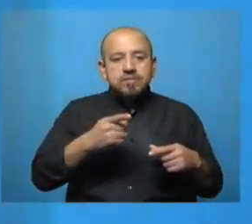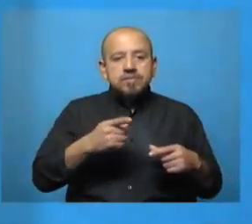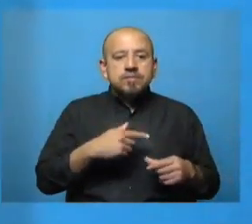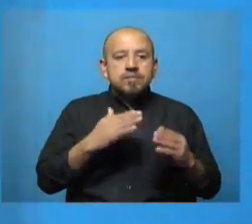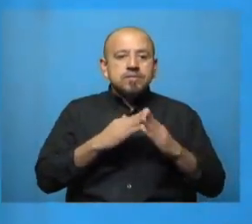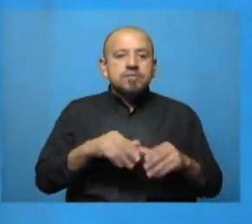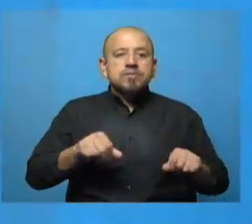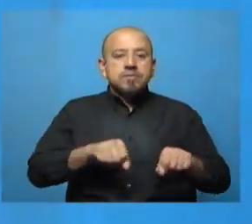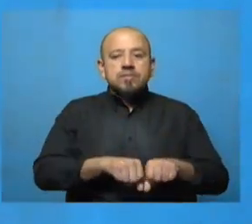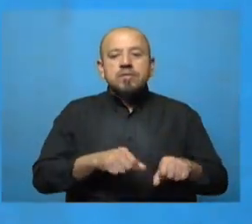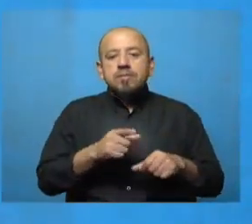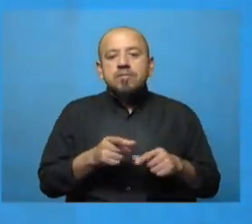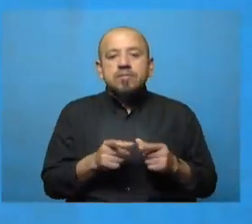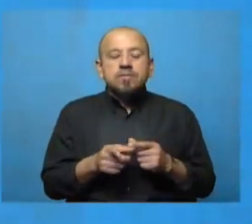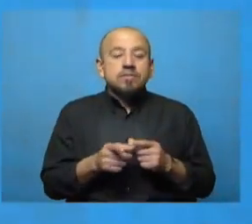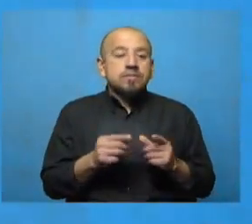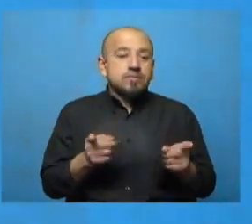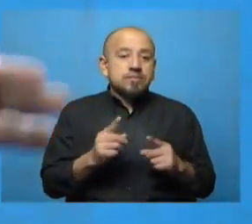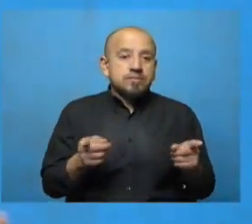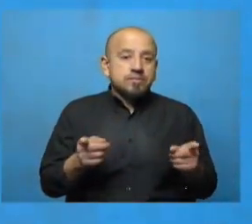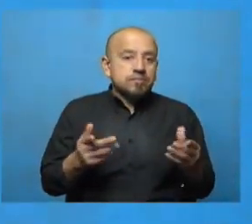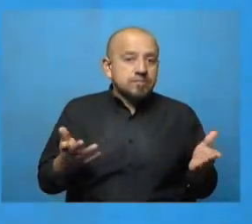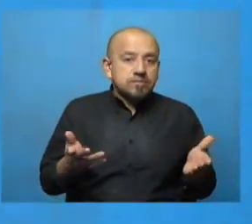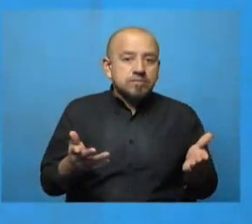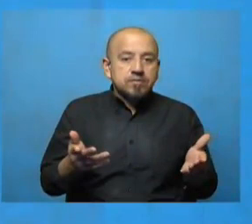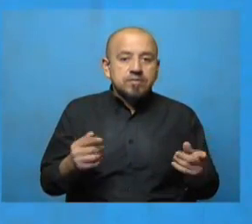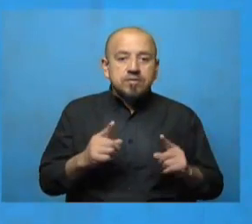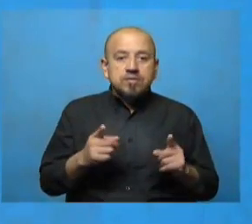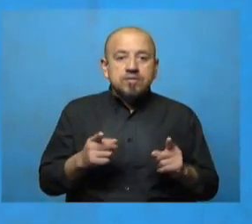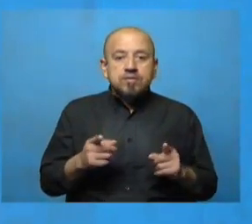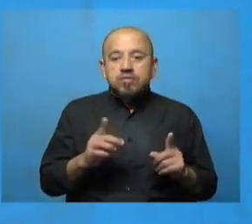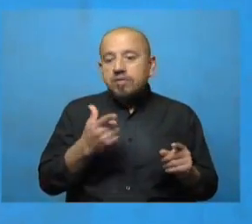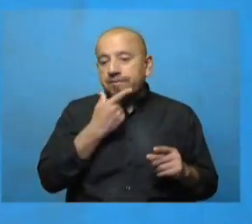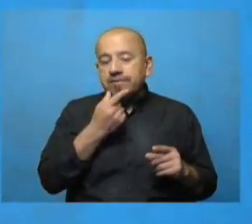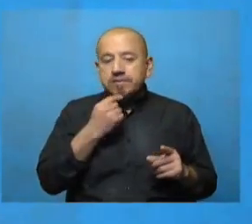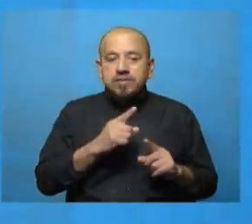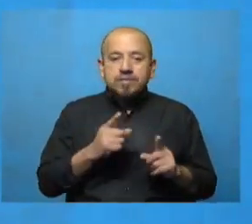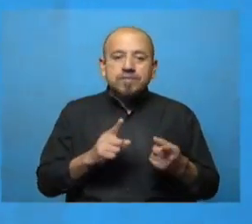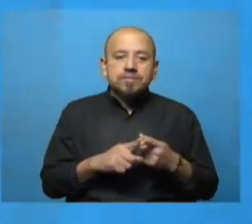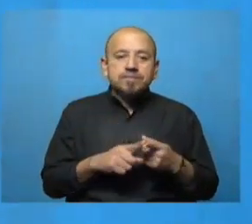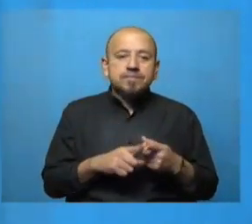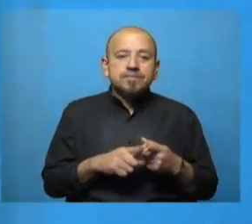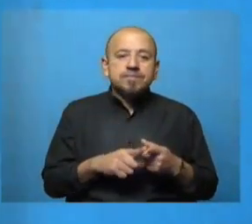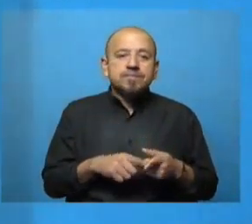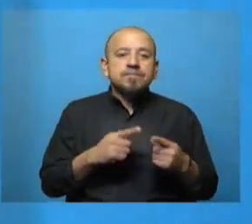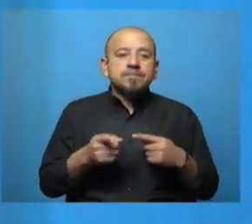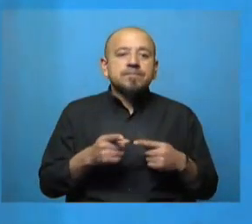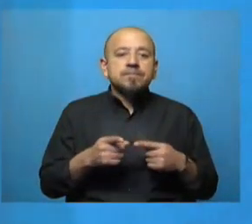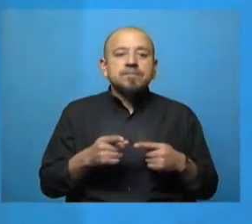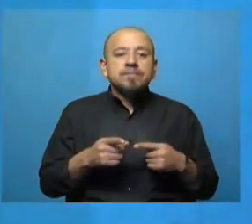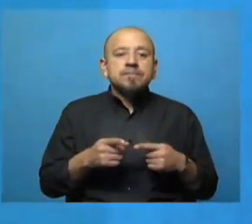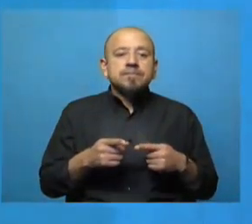primo El tocadisco porque no era que había tocadisco a cualquier lado no era fácil y Bueno en ese momento